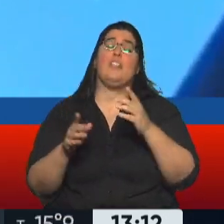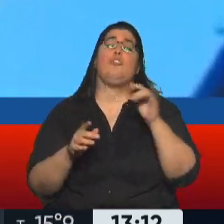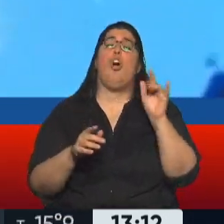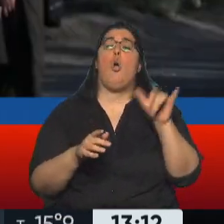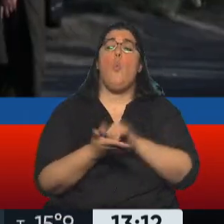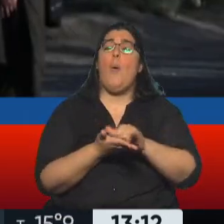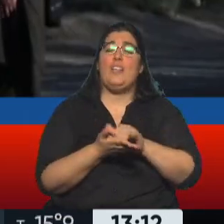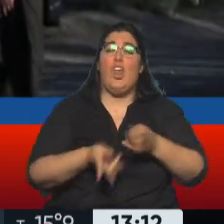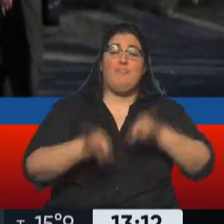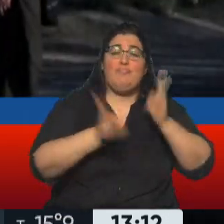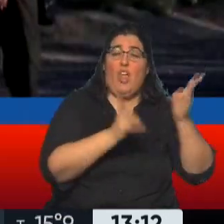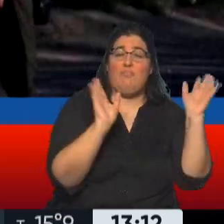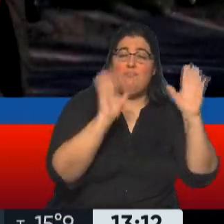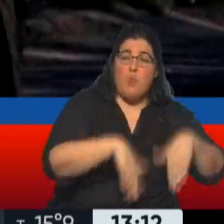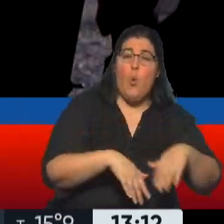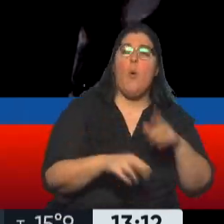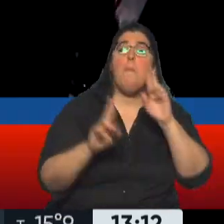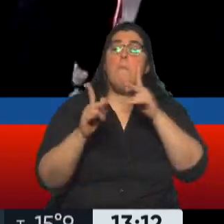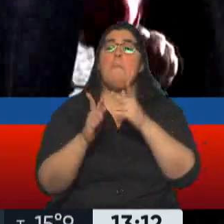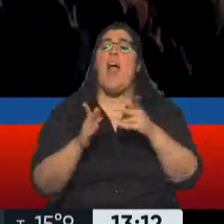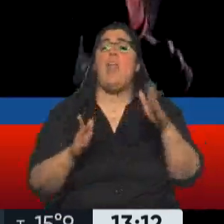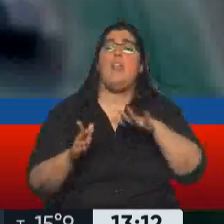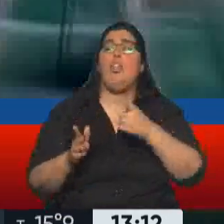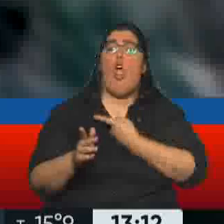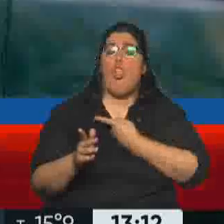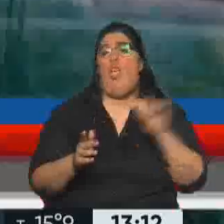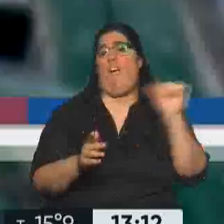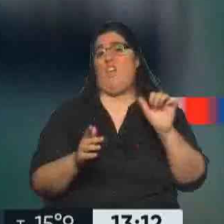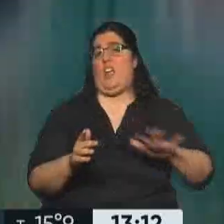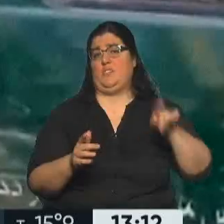septiembre planificados en suelo afgano.